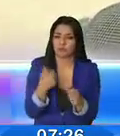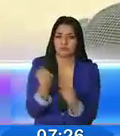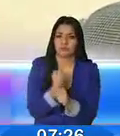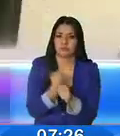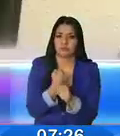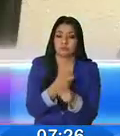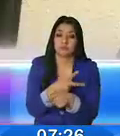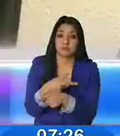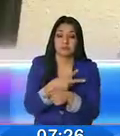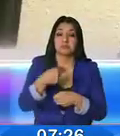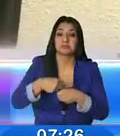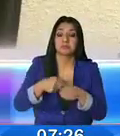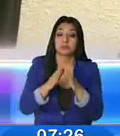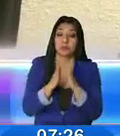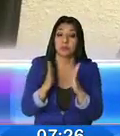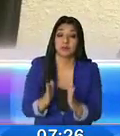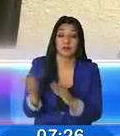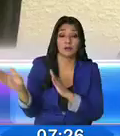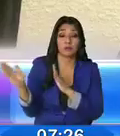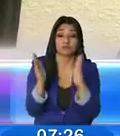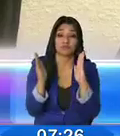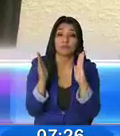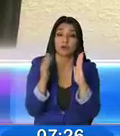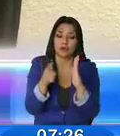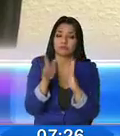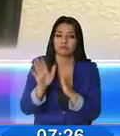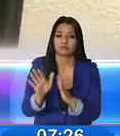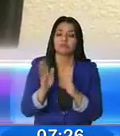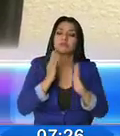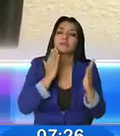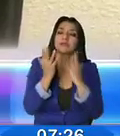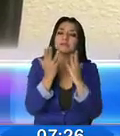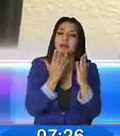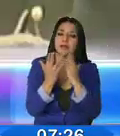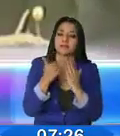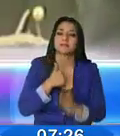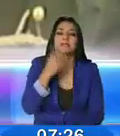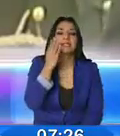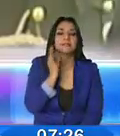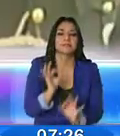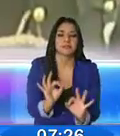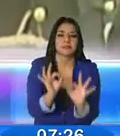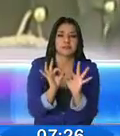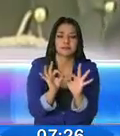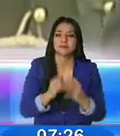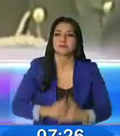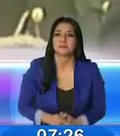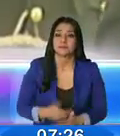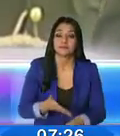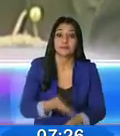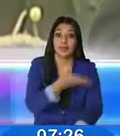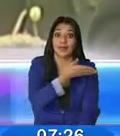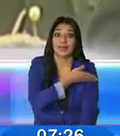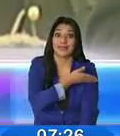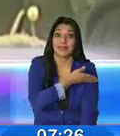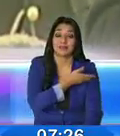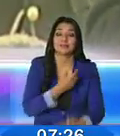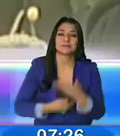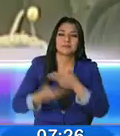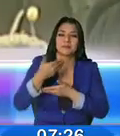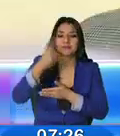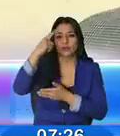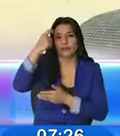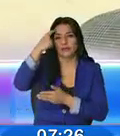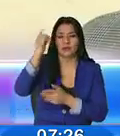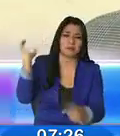decisión del Consejo de Participación Transitorio obedecería su transparencia y experticia, dejando así sin piso las afirmaciones que durante el anterior